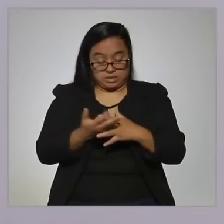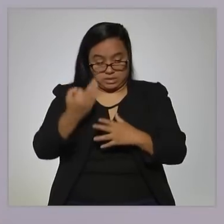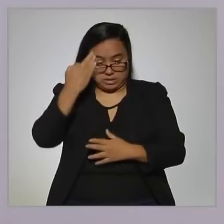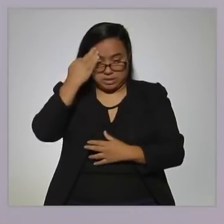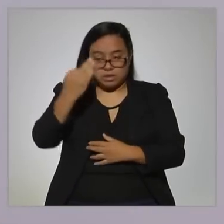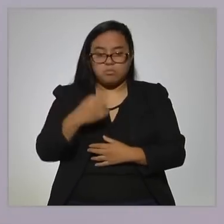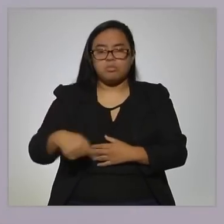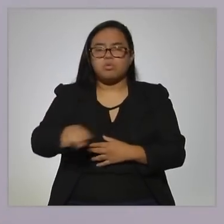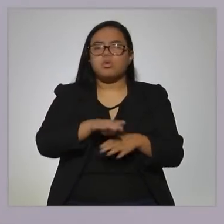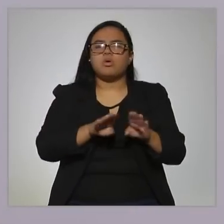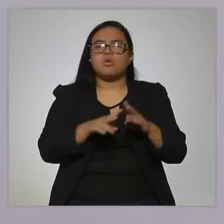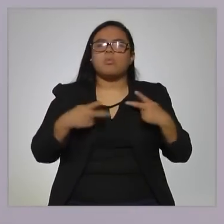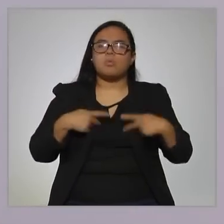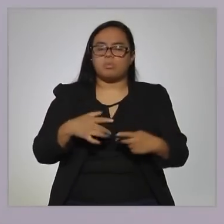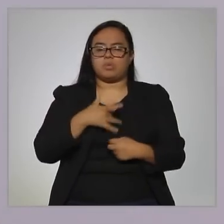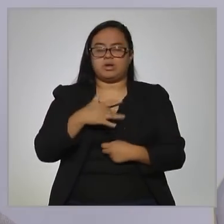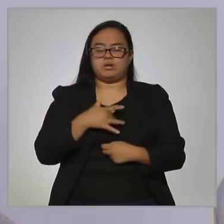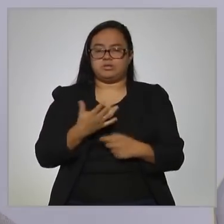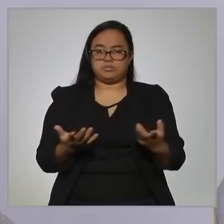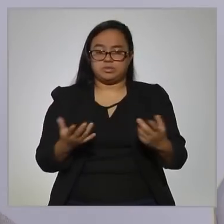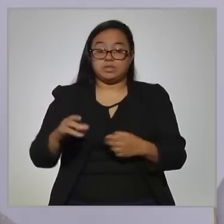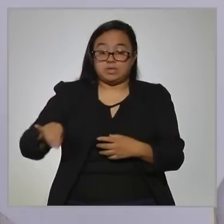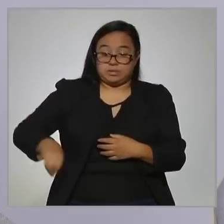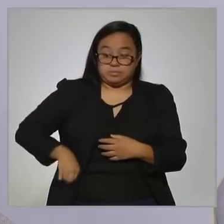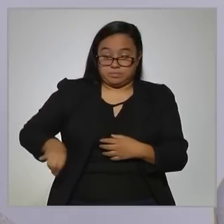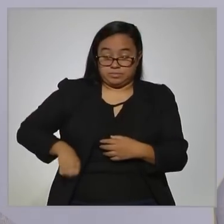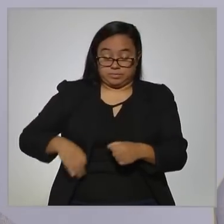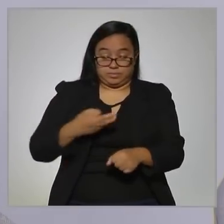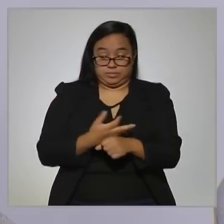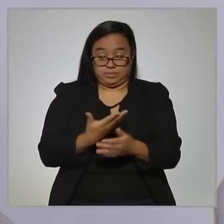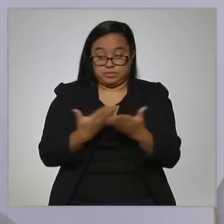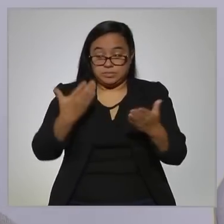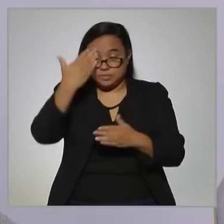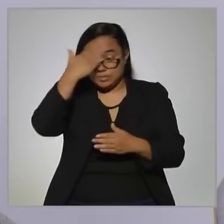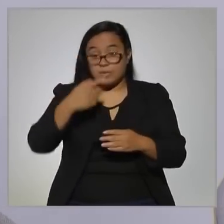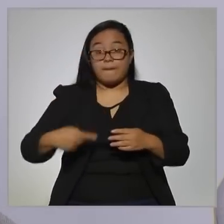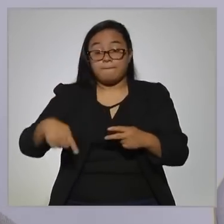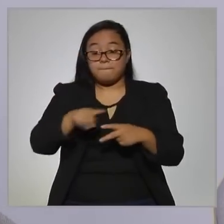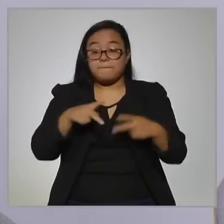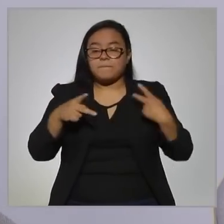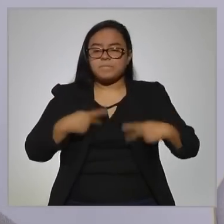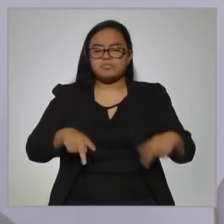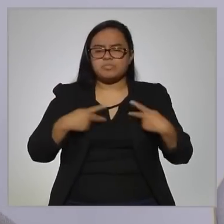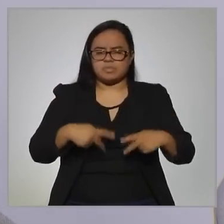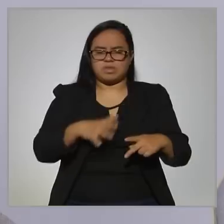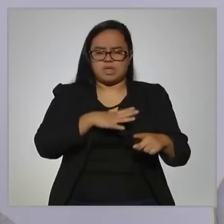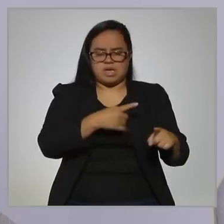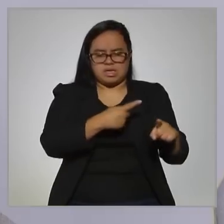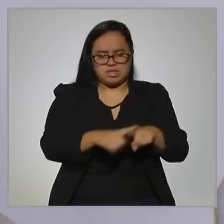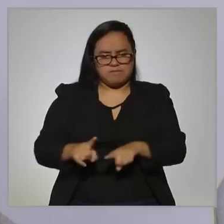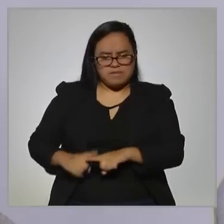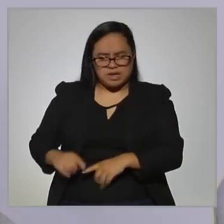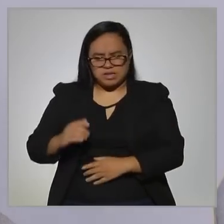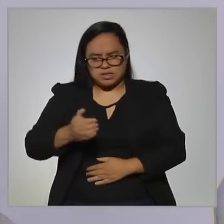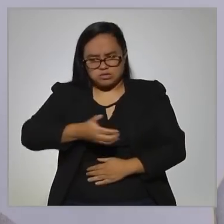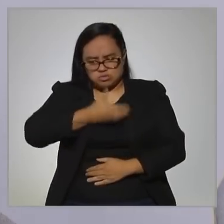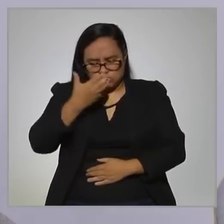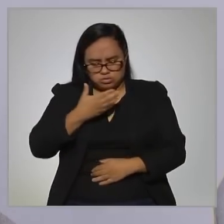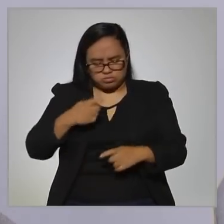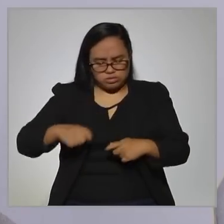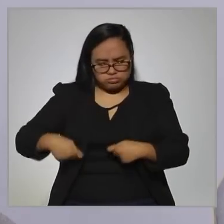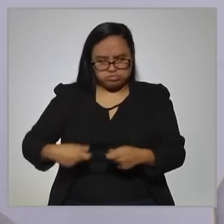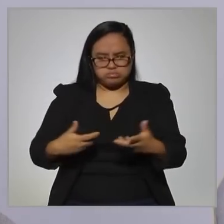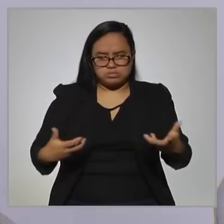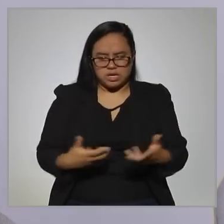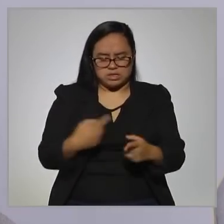vida del sujeto. Es interesante porque hoy sabemos que los seres humanos tenemos una serie de rituales que vamos realizando a lo